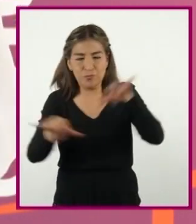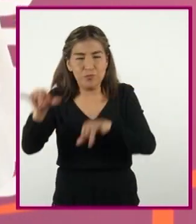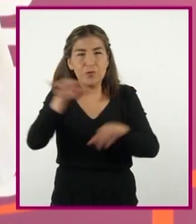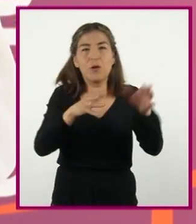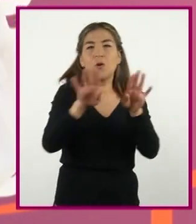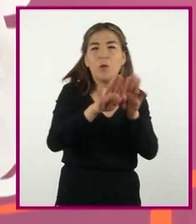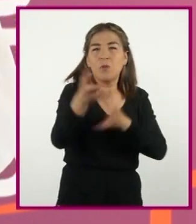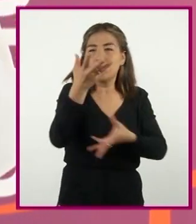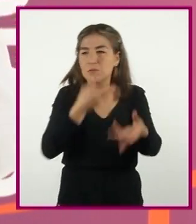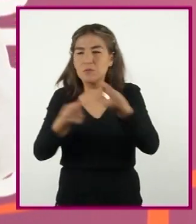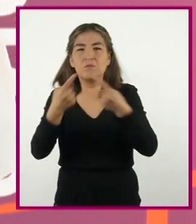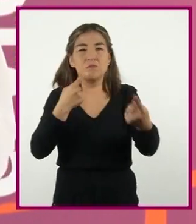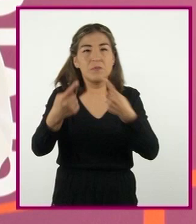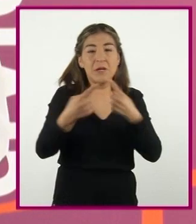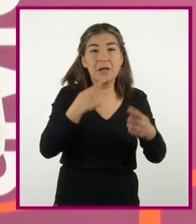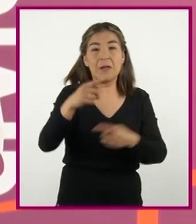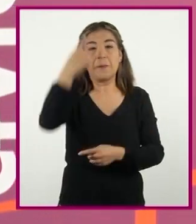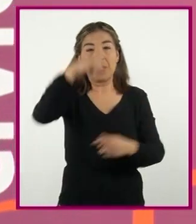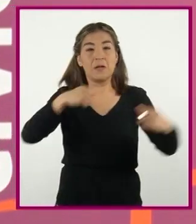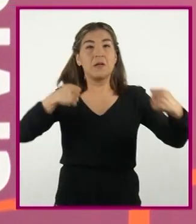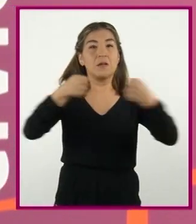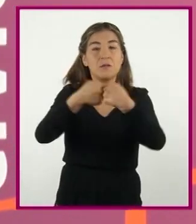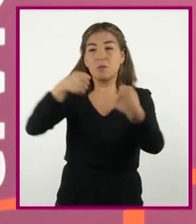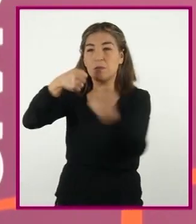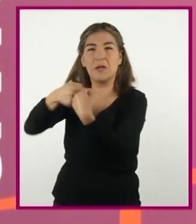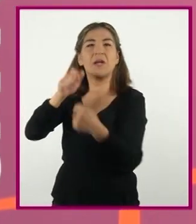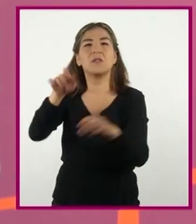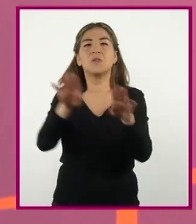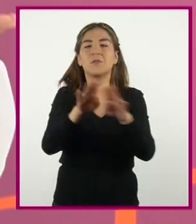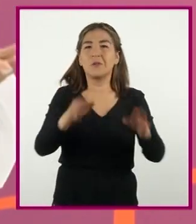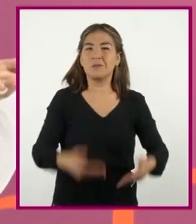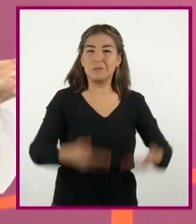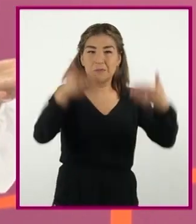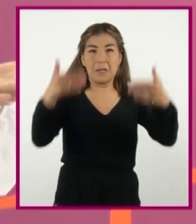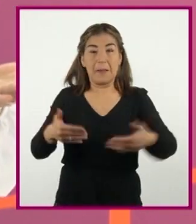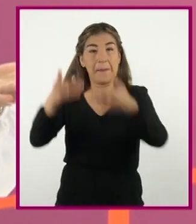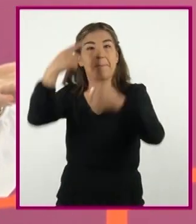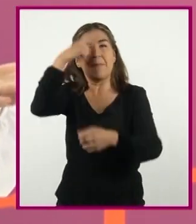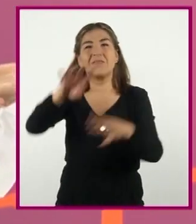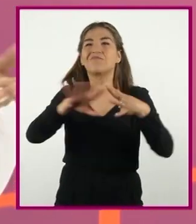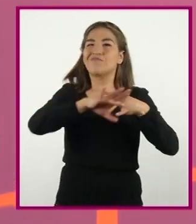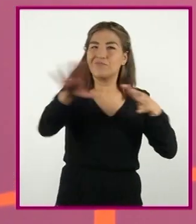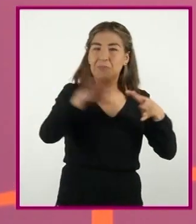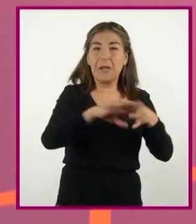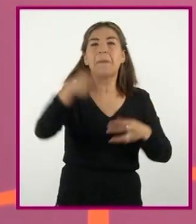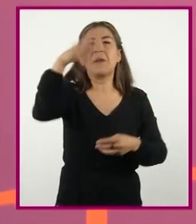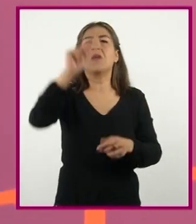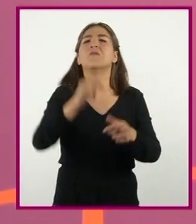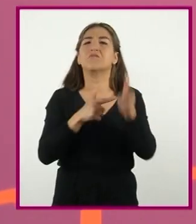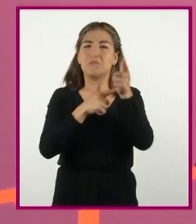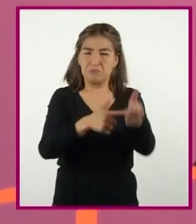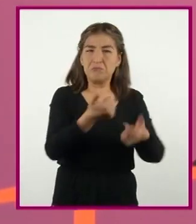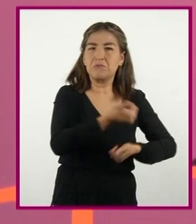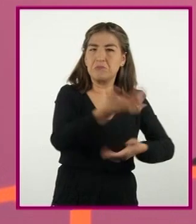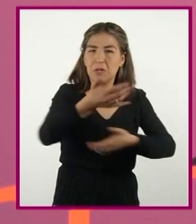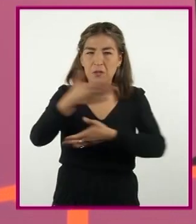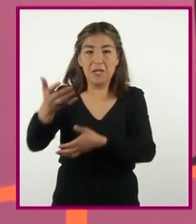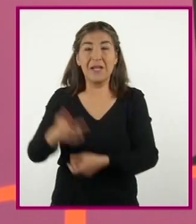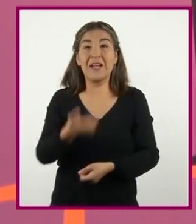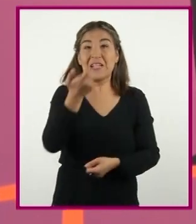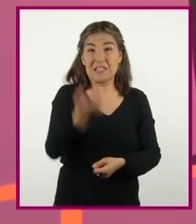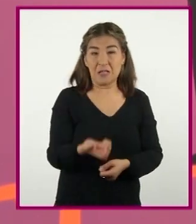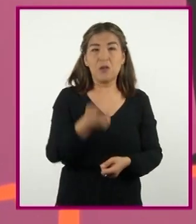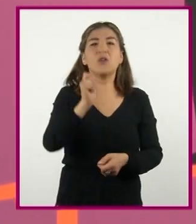fronteras se cierran para contener los flujos migratorios, pero se abren a los productos. El dinero tiene cada vez